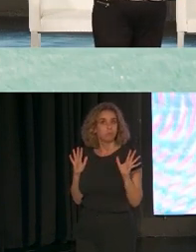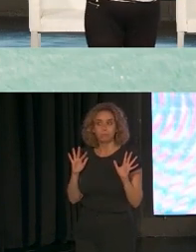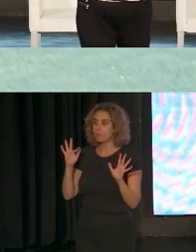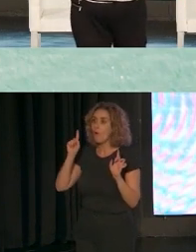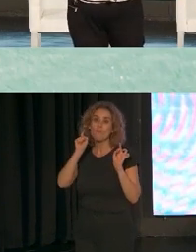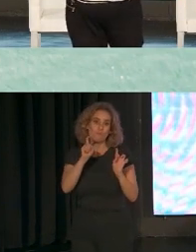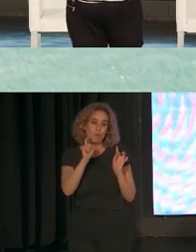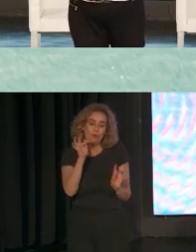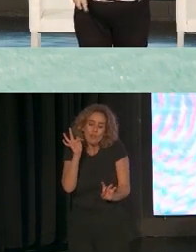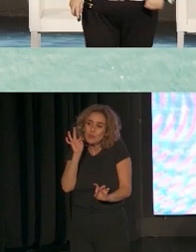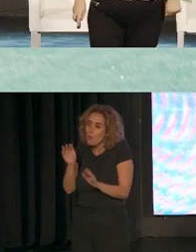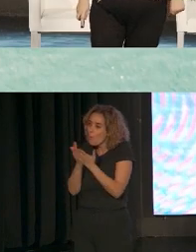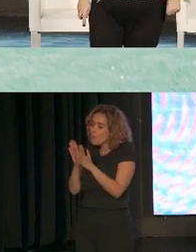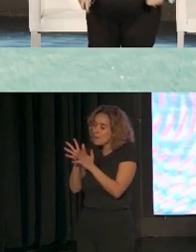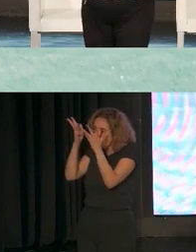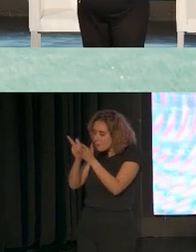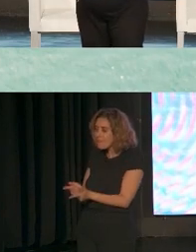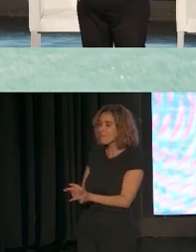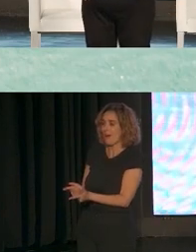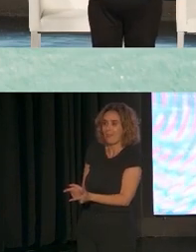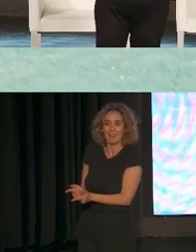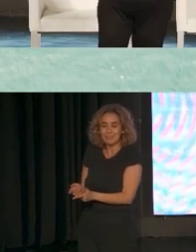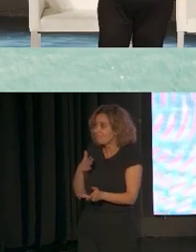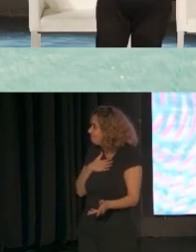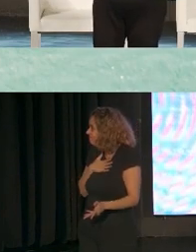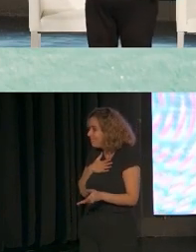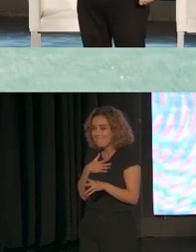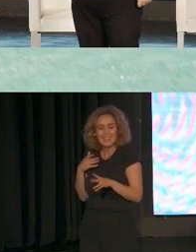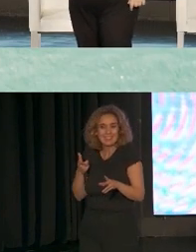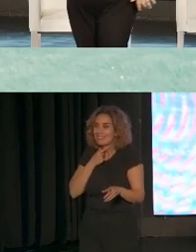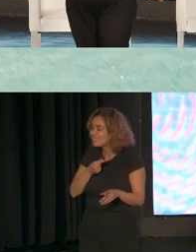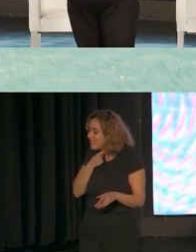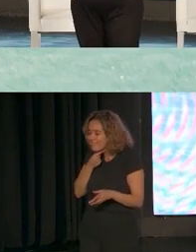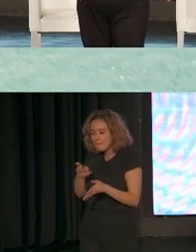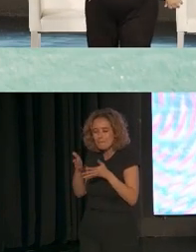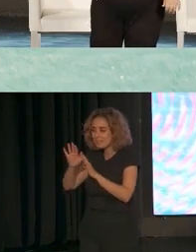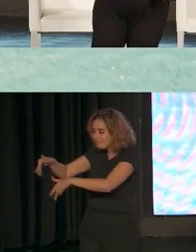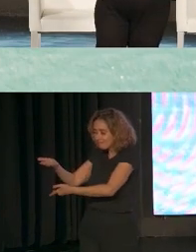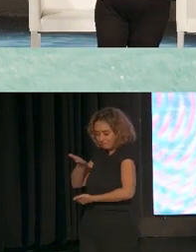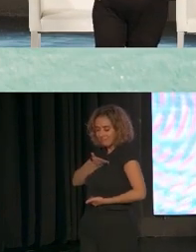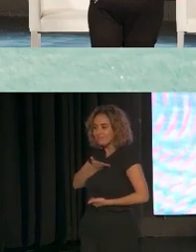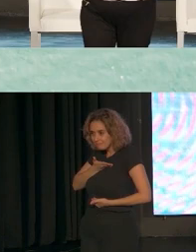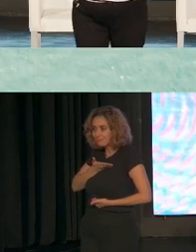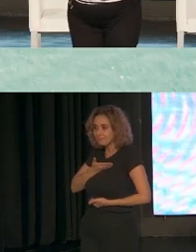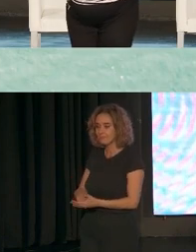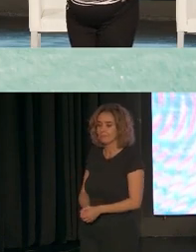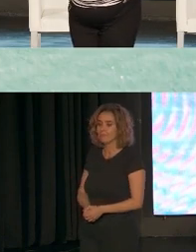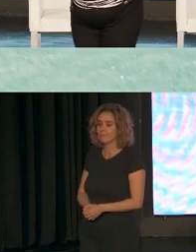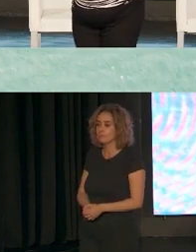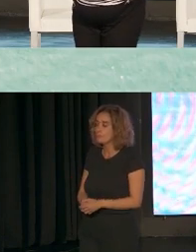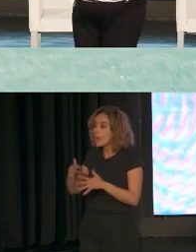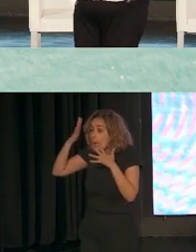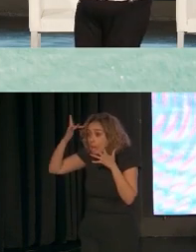franisco me ha recomendado un libro de matemáticas que la verdad es que es divertidísimo Me encantaría que me lo regaláis